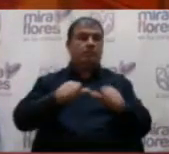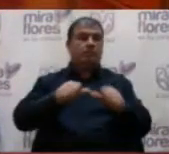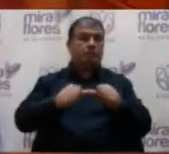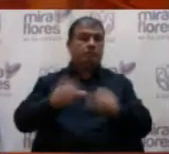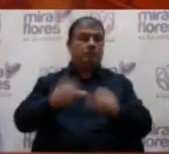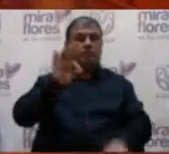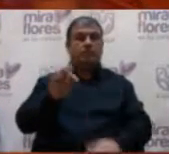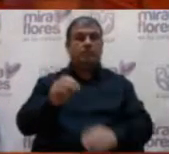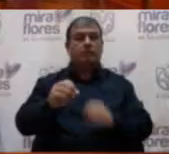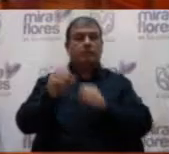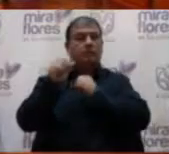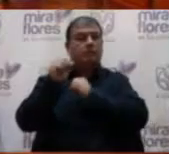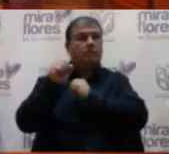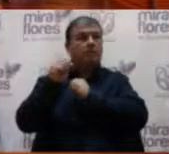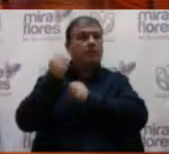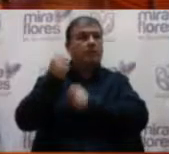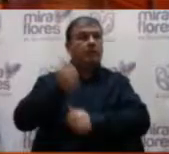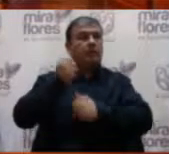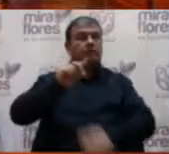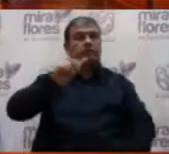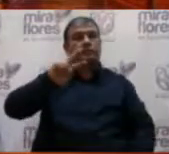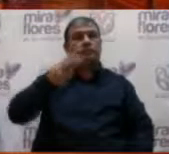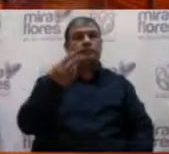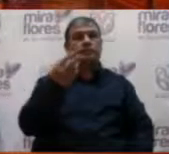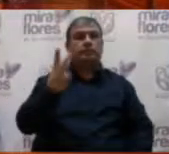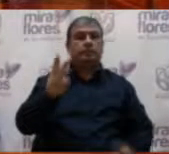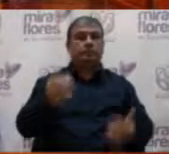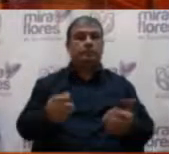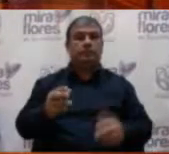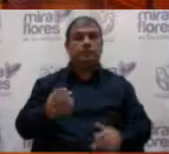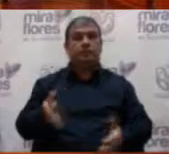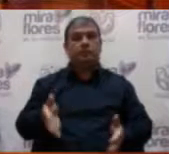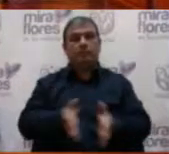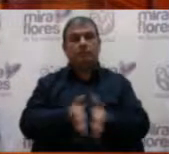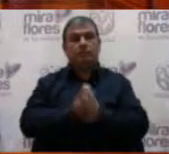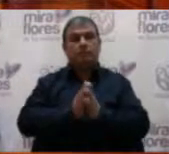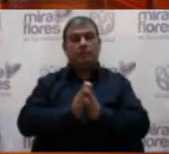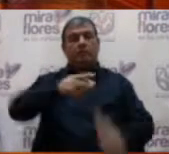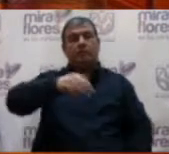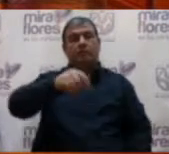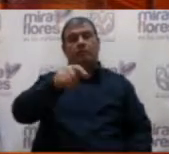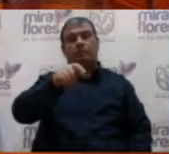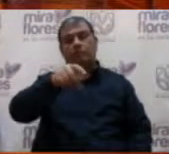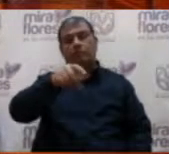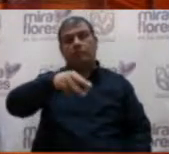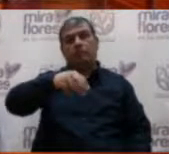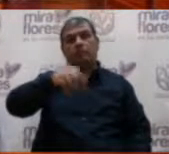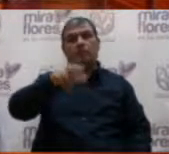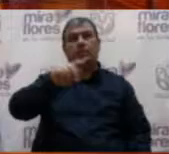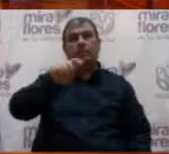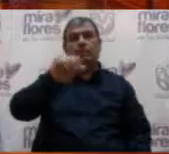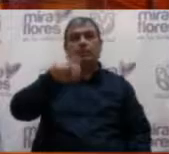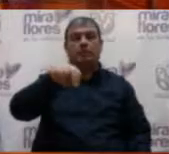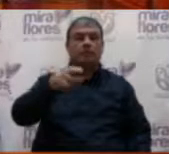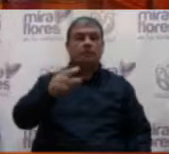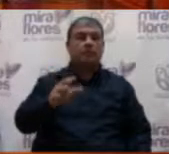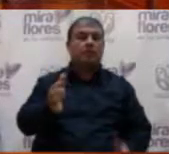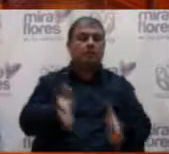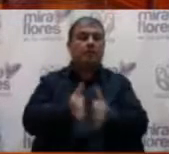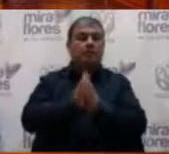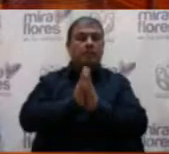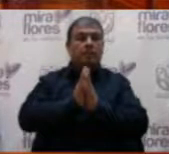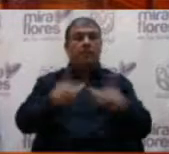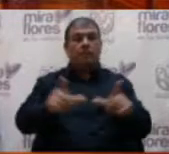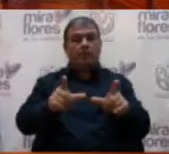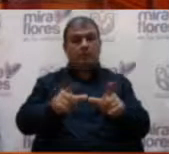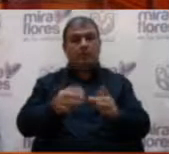agosto del año 2016. Quiero hacer presente que el señor Martín Bustamante ha pedido licencia, eso lo pondremos en su momento a la